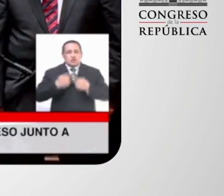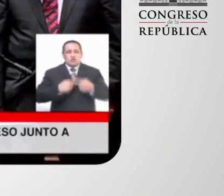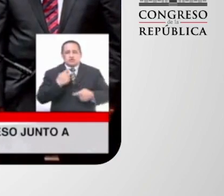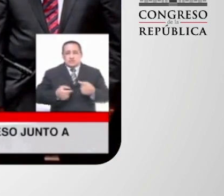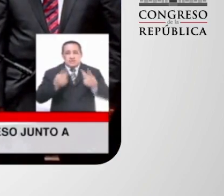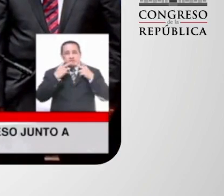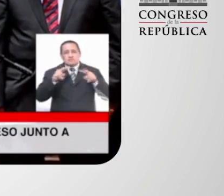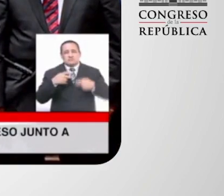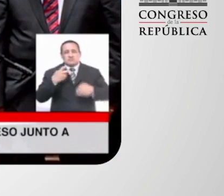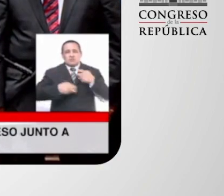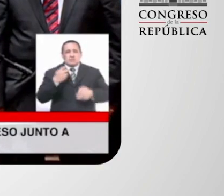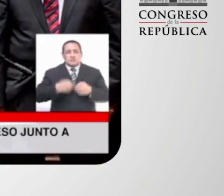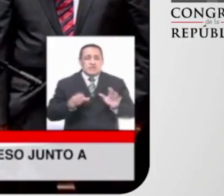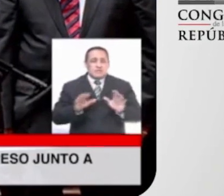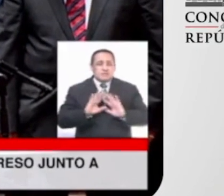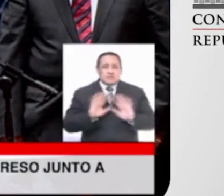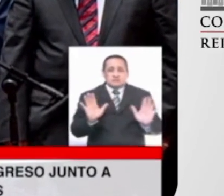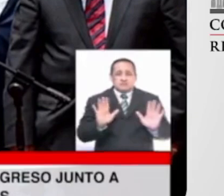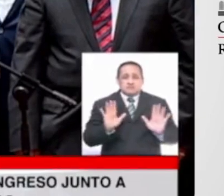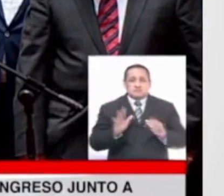día Punto